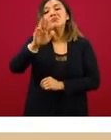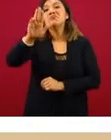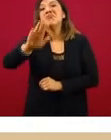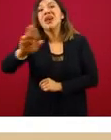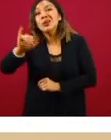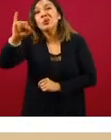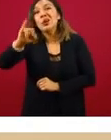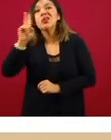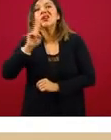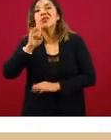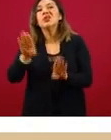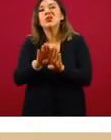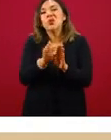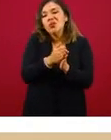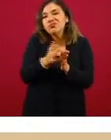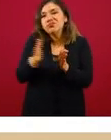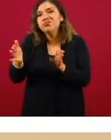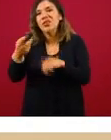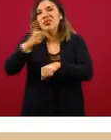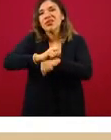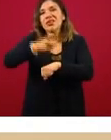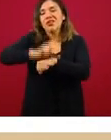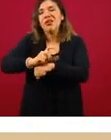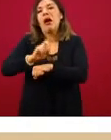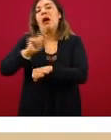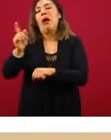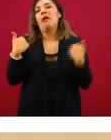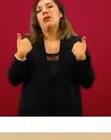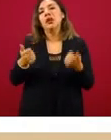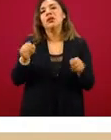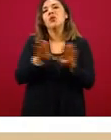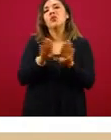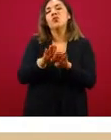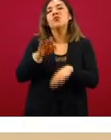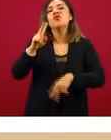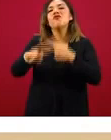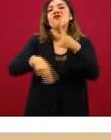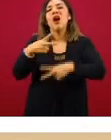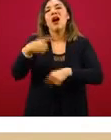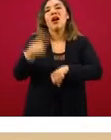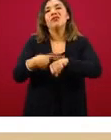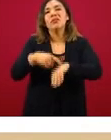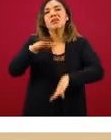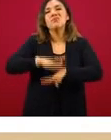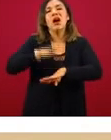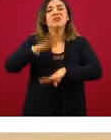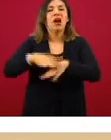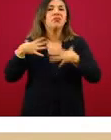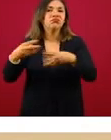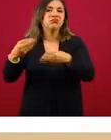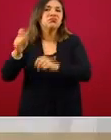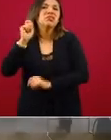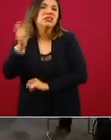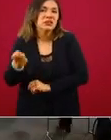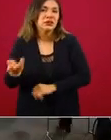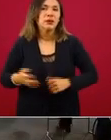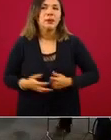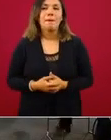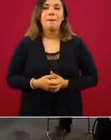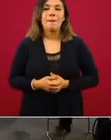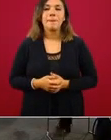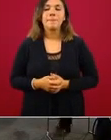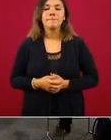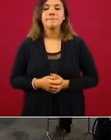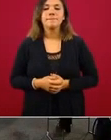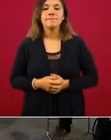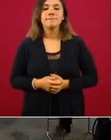jueves, el viernes se comporta. Eso nos dará una mejor tendencia de cómo se está manifestando esta curva.